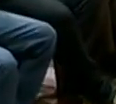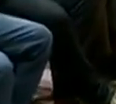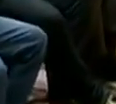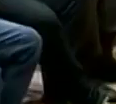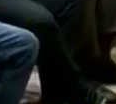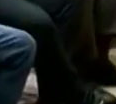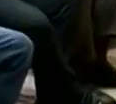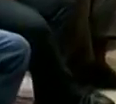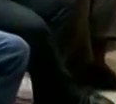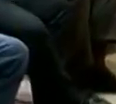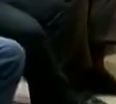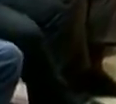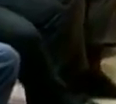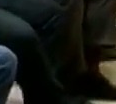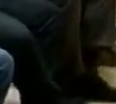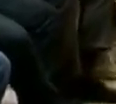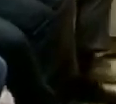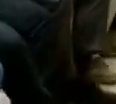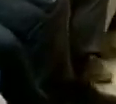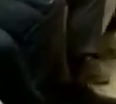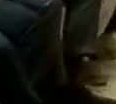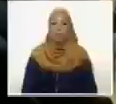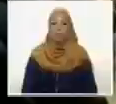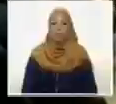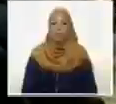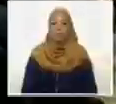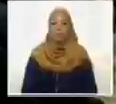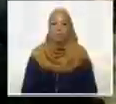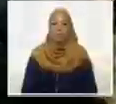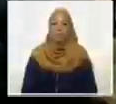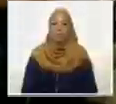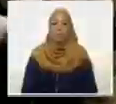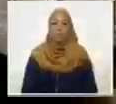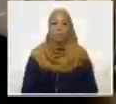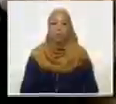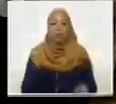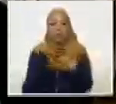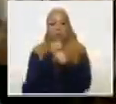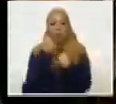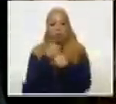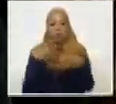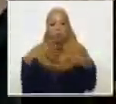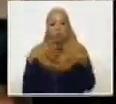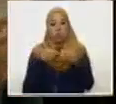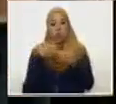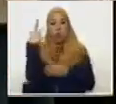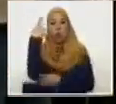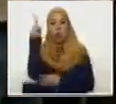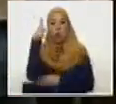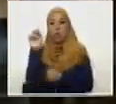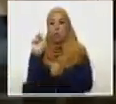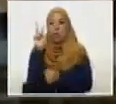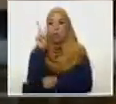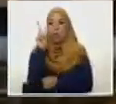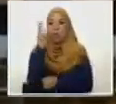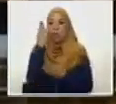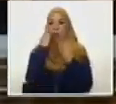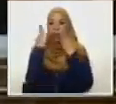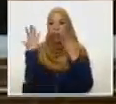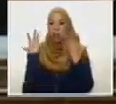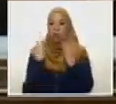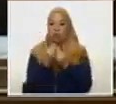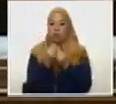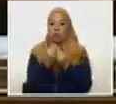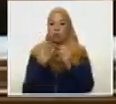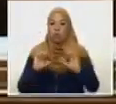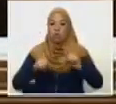Luchador social de base de la parroquia La Vega, miembro del equipo de trabajo comunal junto al padre Huitac en La Vega,